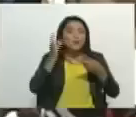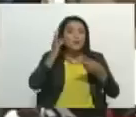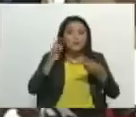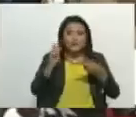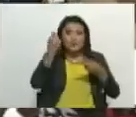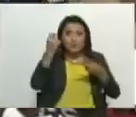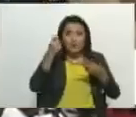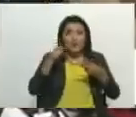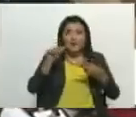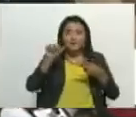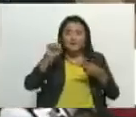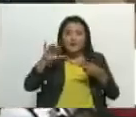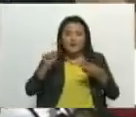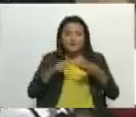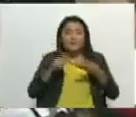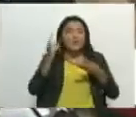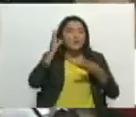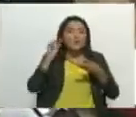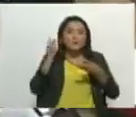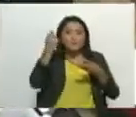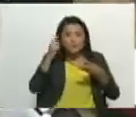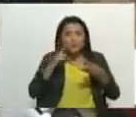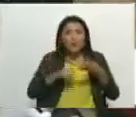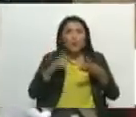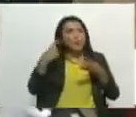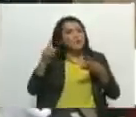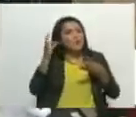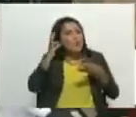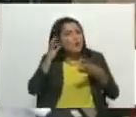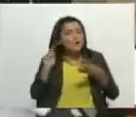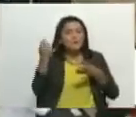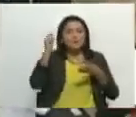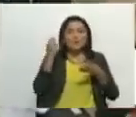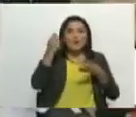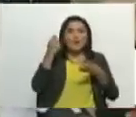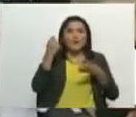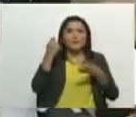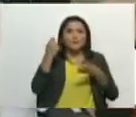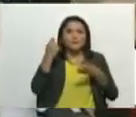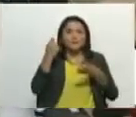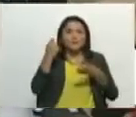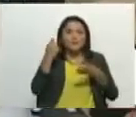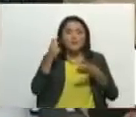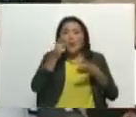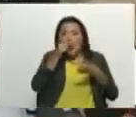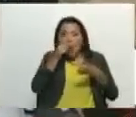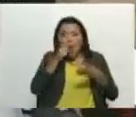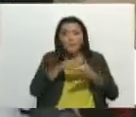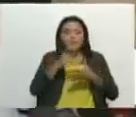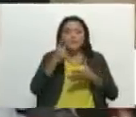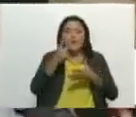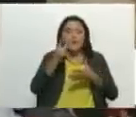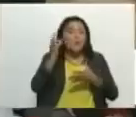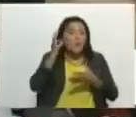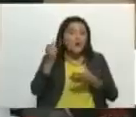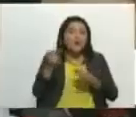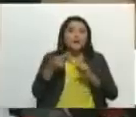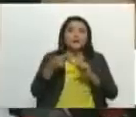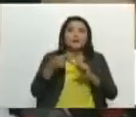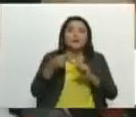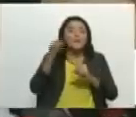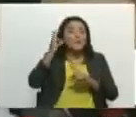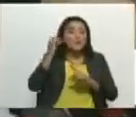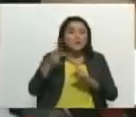Asia Villegas, la parlamentaria Mercedes Sánchez. También integran esta comisión el diputado Rodolfo Crespo, Yuramí Quintero,